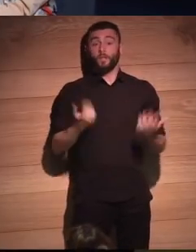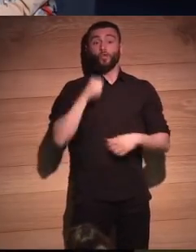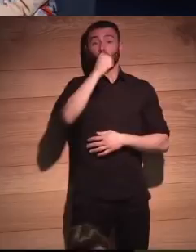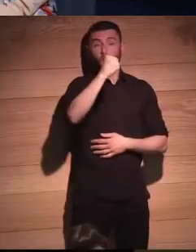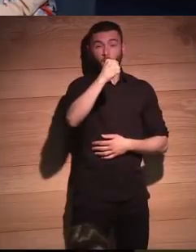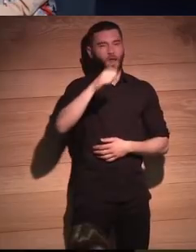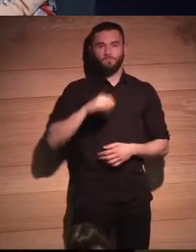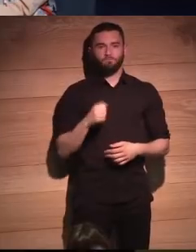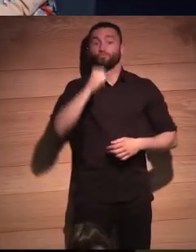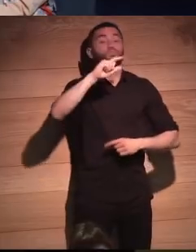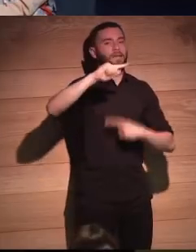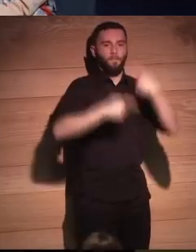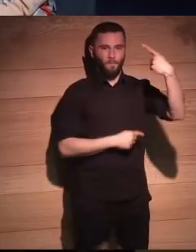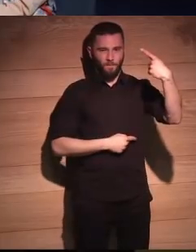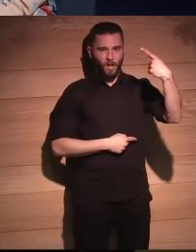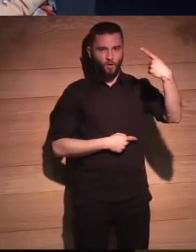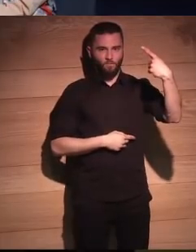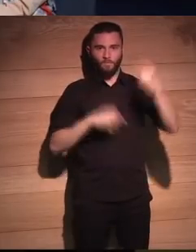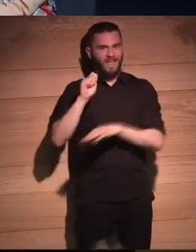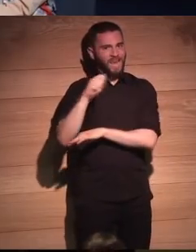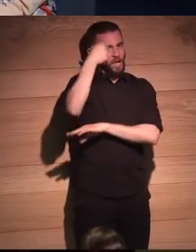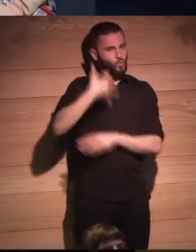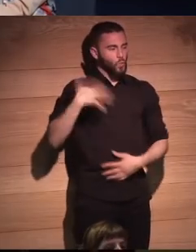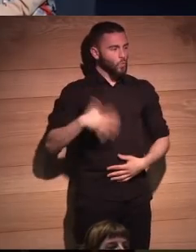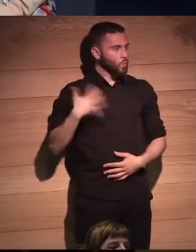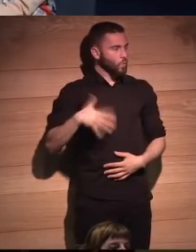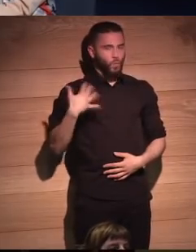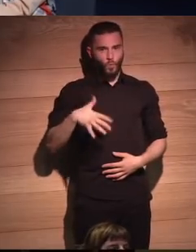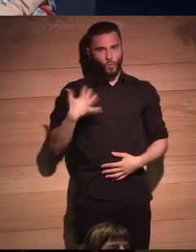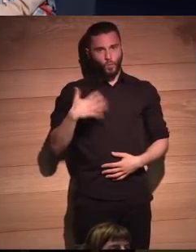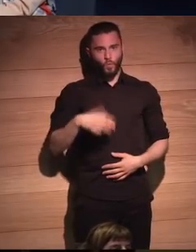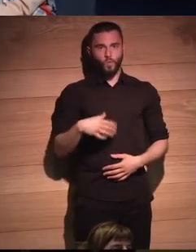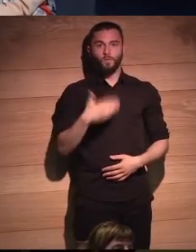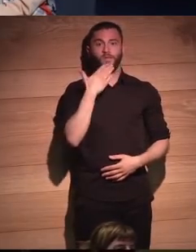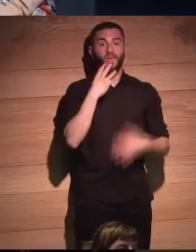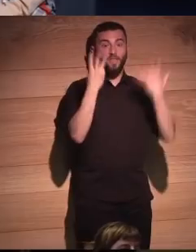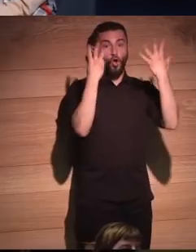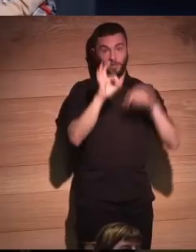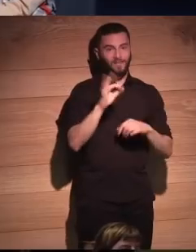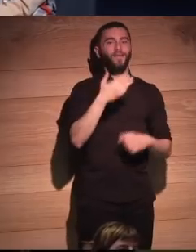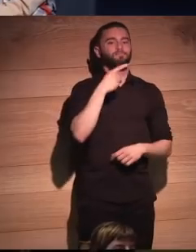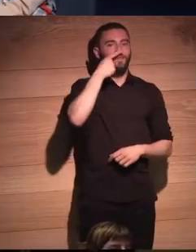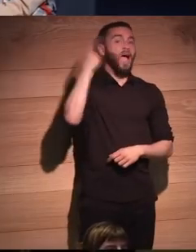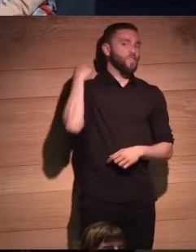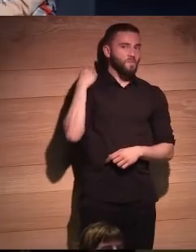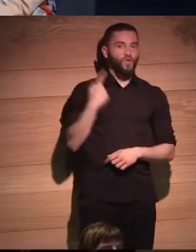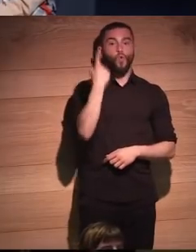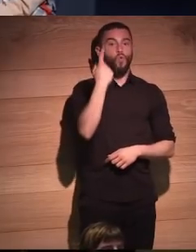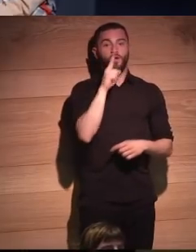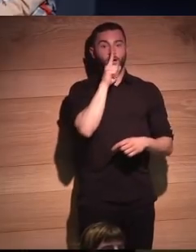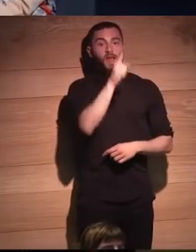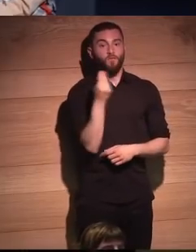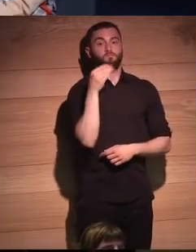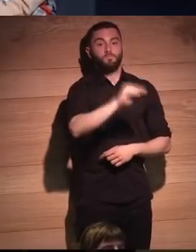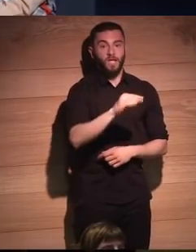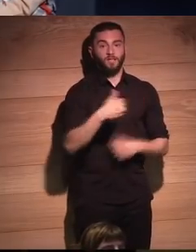primer superhéroe, tiene un éxito arrollador, cumplió los 80 años el año pasado. Es verdad, un año más. Y la competencia empieza a